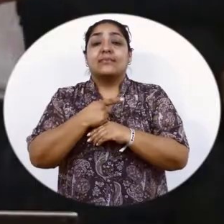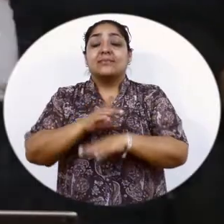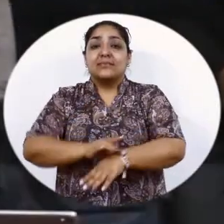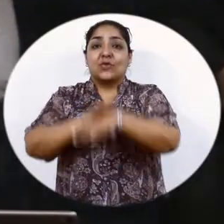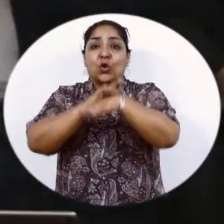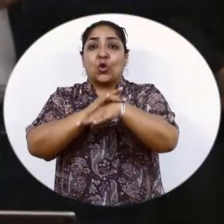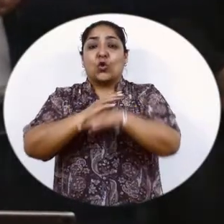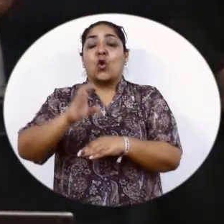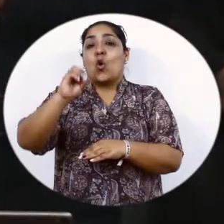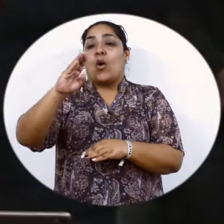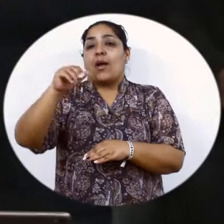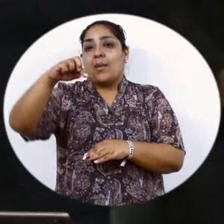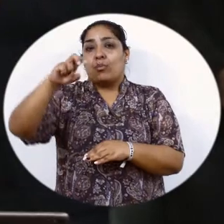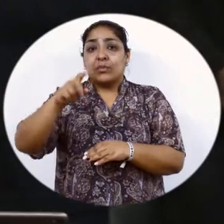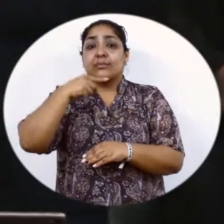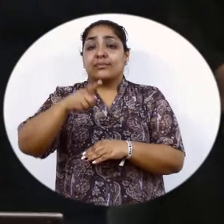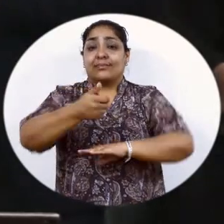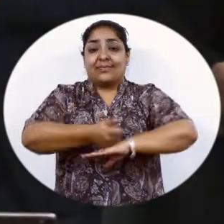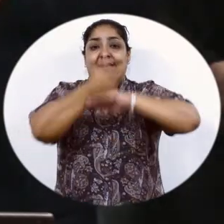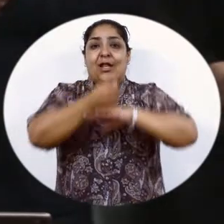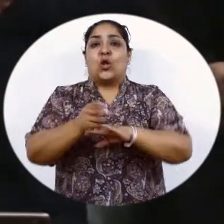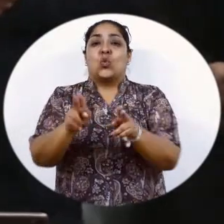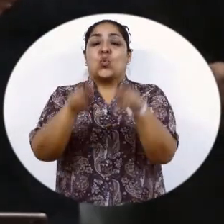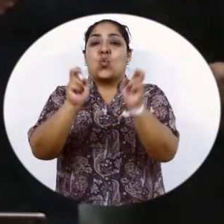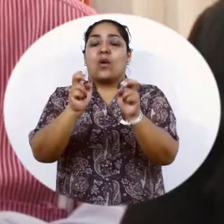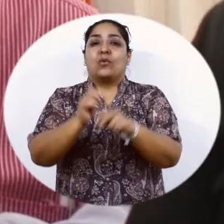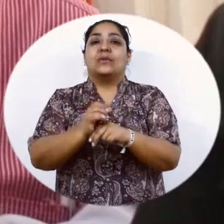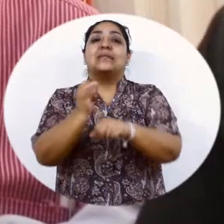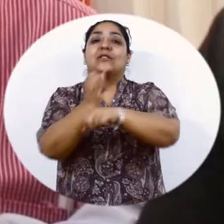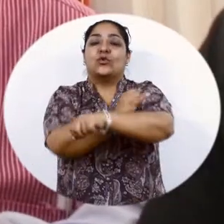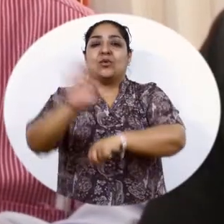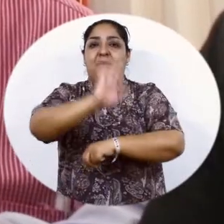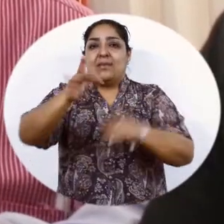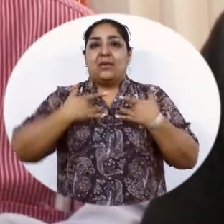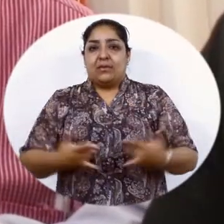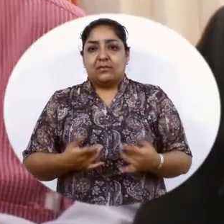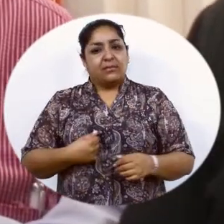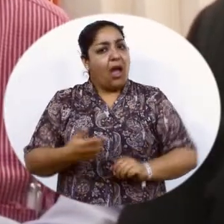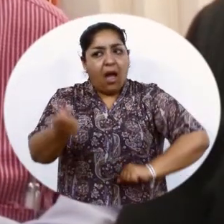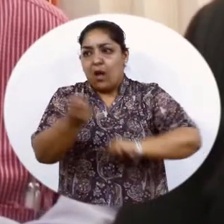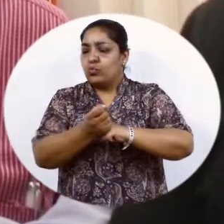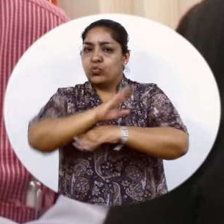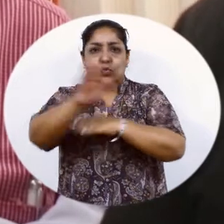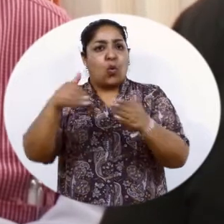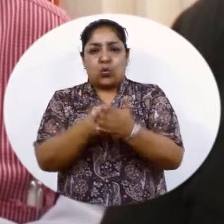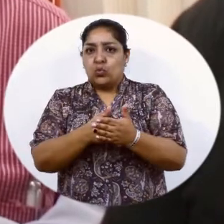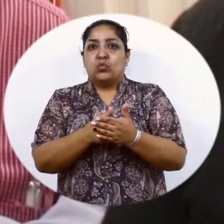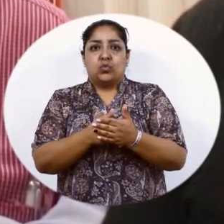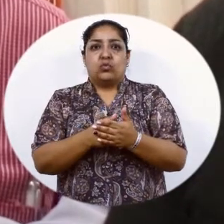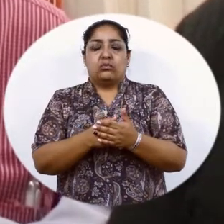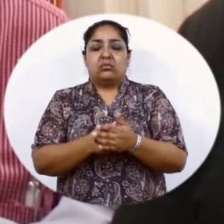martínez asumió la dirección del instituto departamental de salud de nariño apoyó realmente a todas a todos los actores del